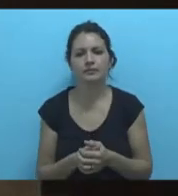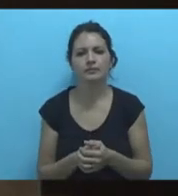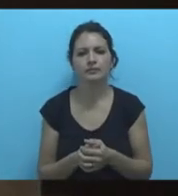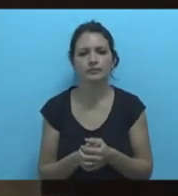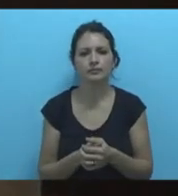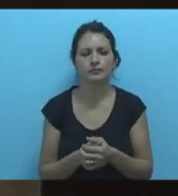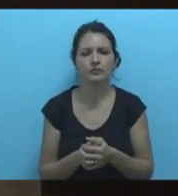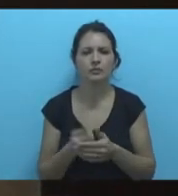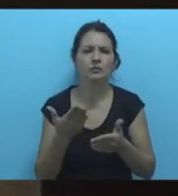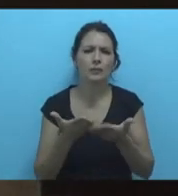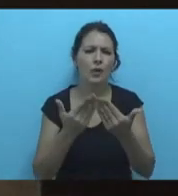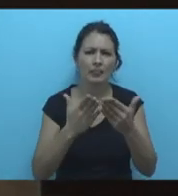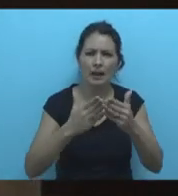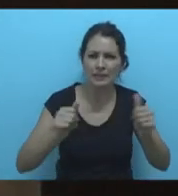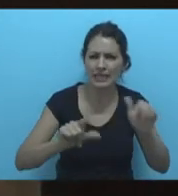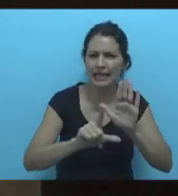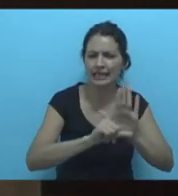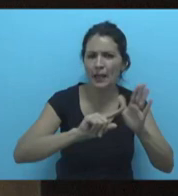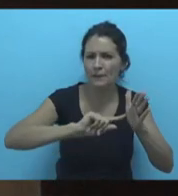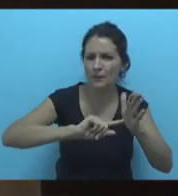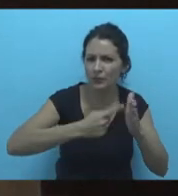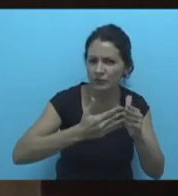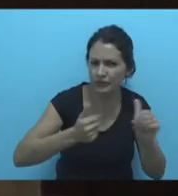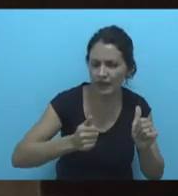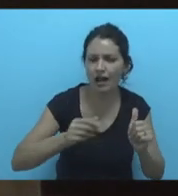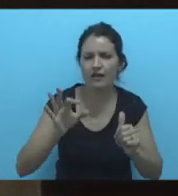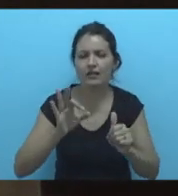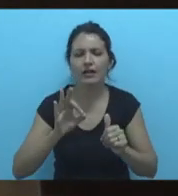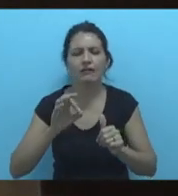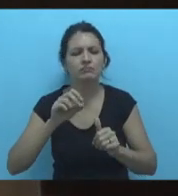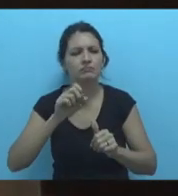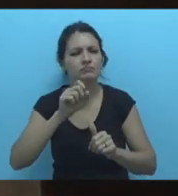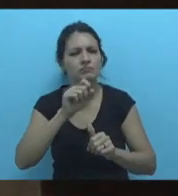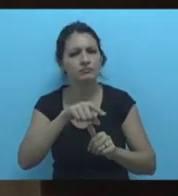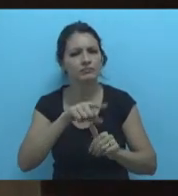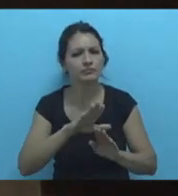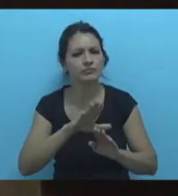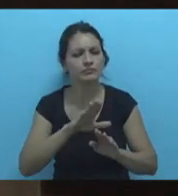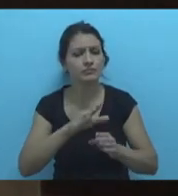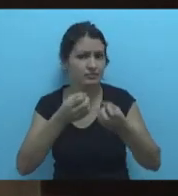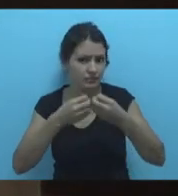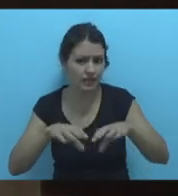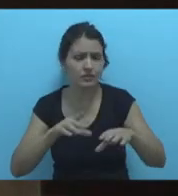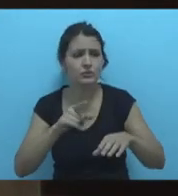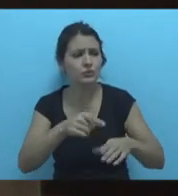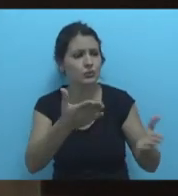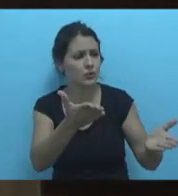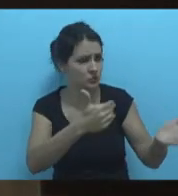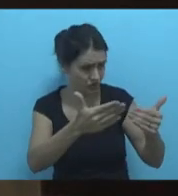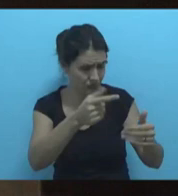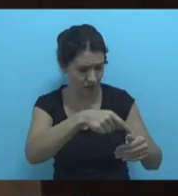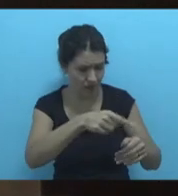de impunidad, de punto final y obediencia debida. Roberto Rosúa, cuando iniciamos los juicios de la verdad, lo